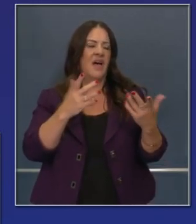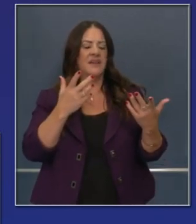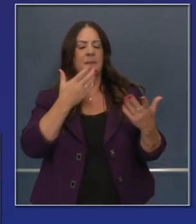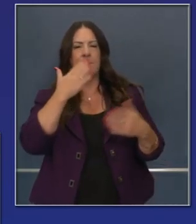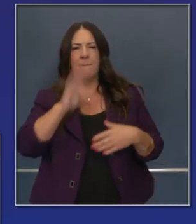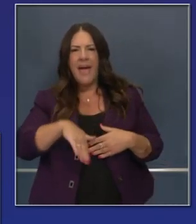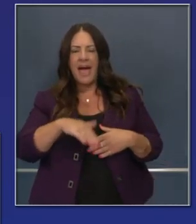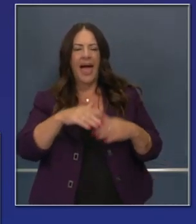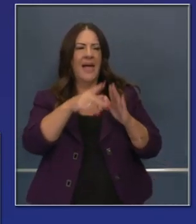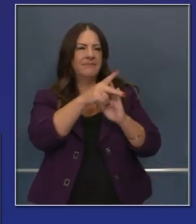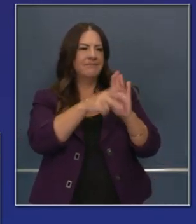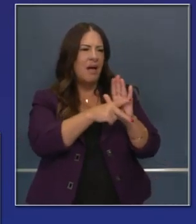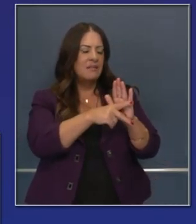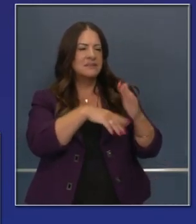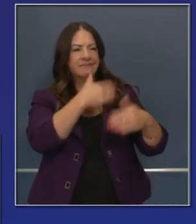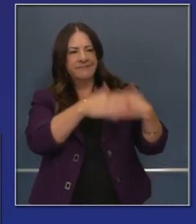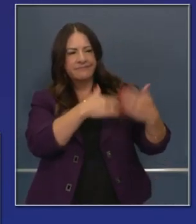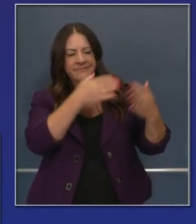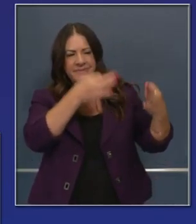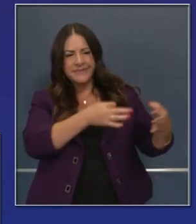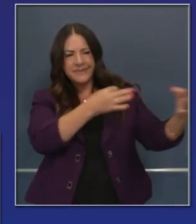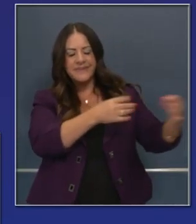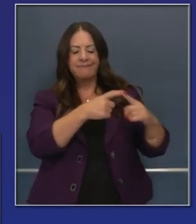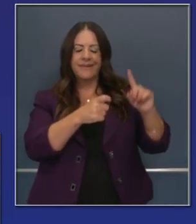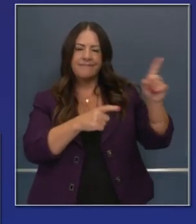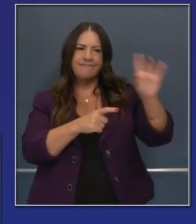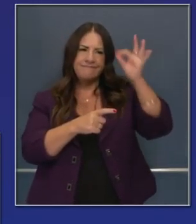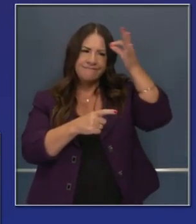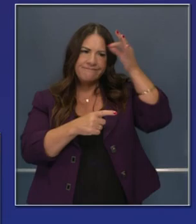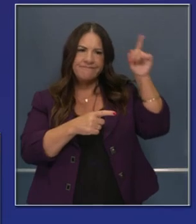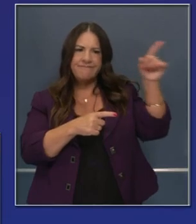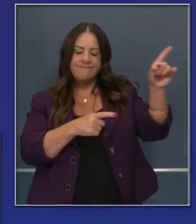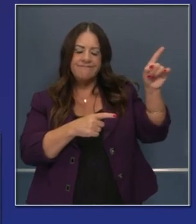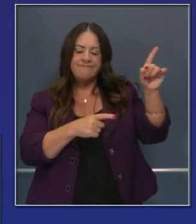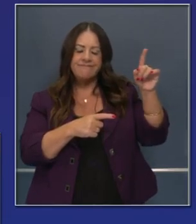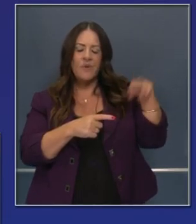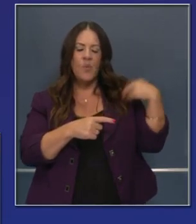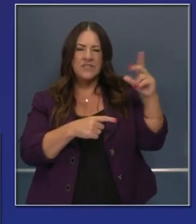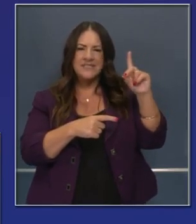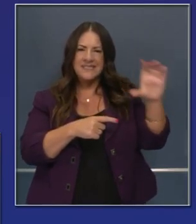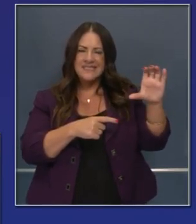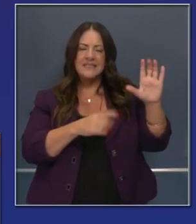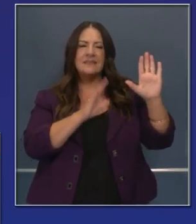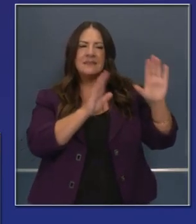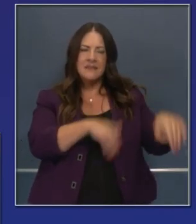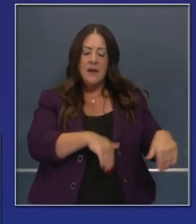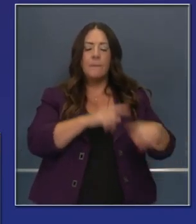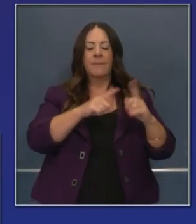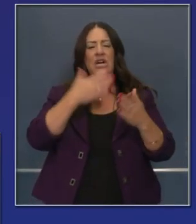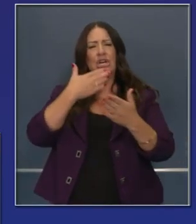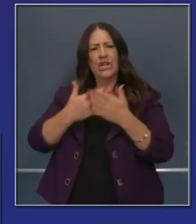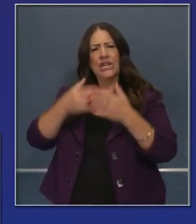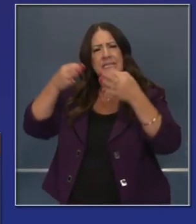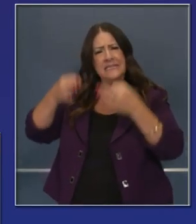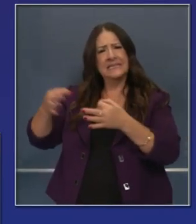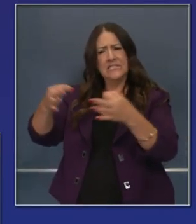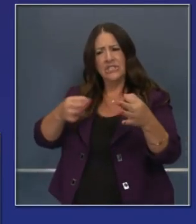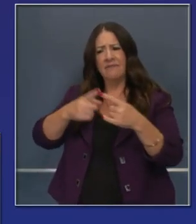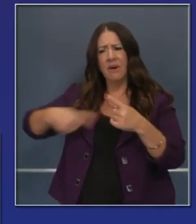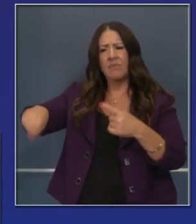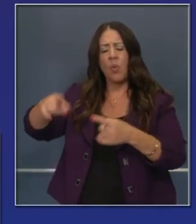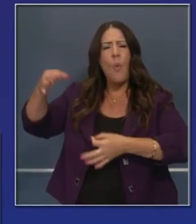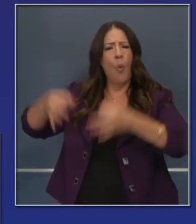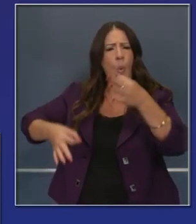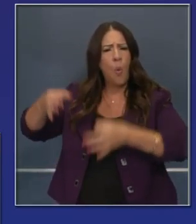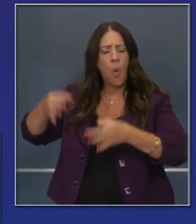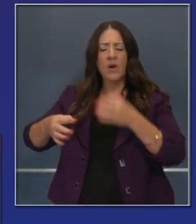por decisiones malas de normas públicas proviniendo de Washington, D.C. Ha sido avanzado por buenas decisiones